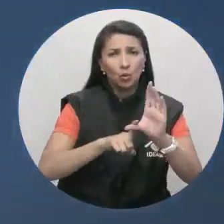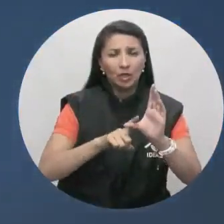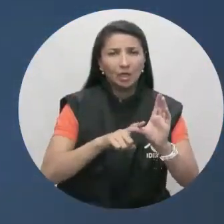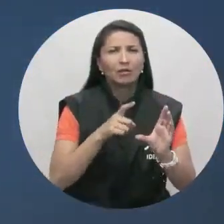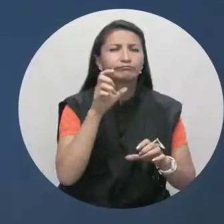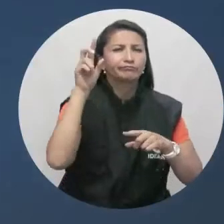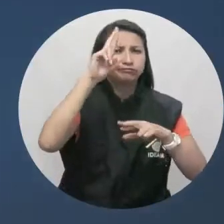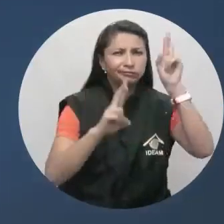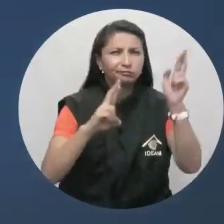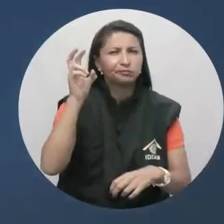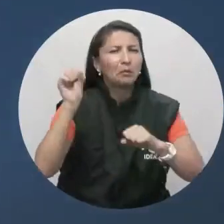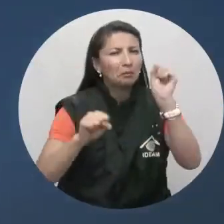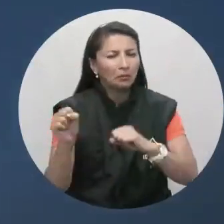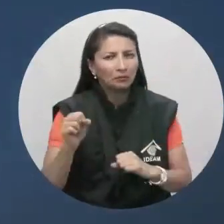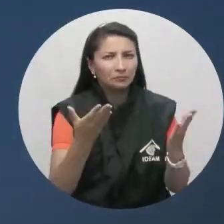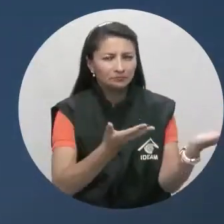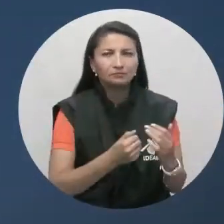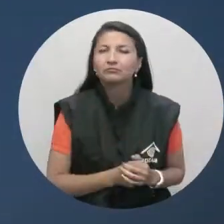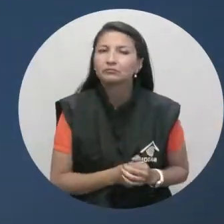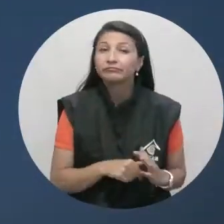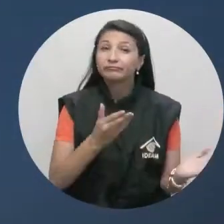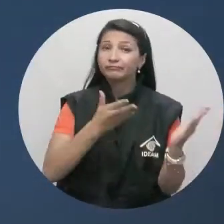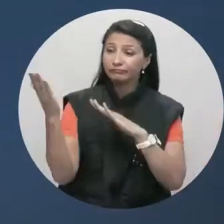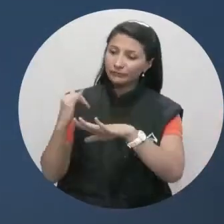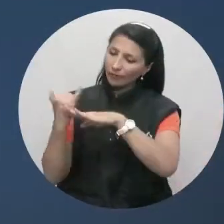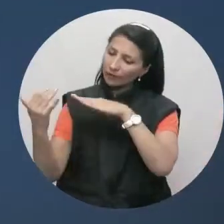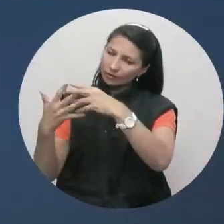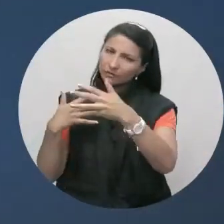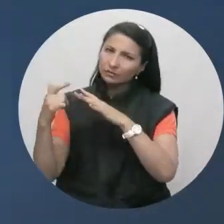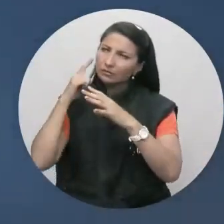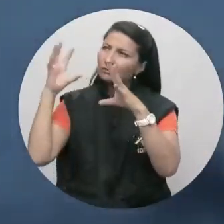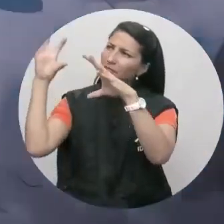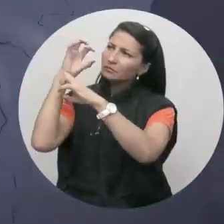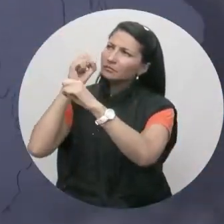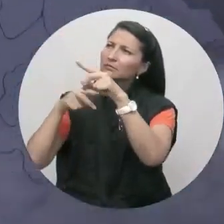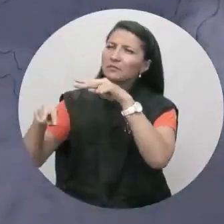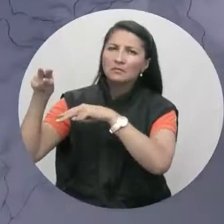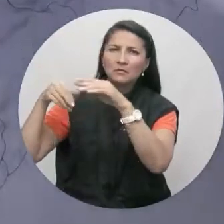eléctricas. Sobre las islas esperamos tiempo seco con cielo parcial y mayormente cubierto.